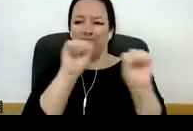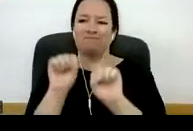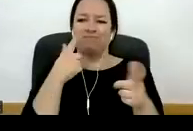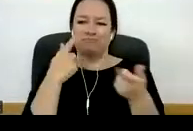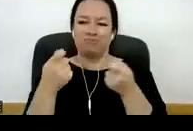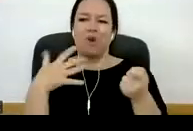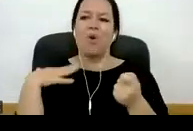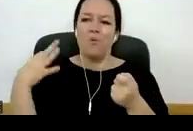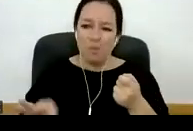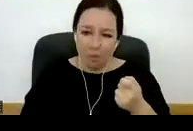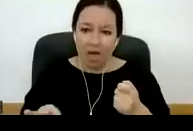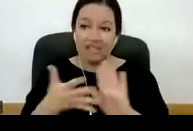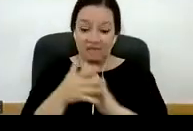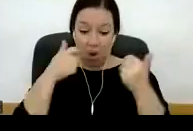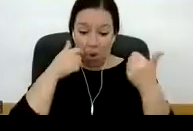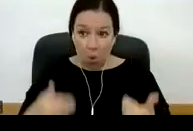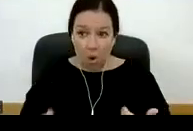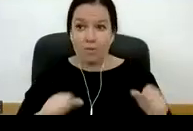inmunitario y todas estas